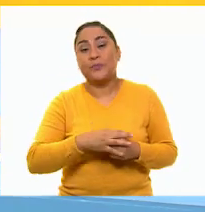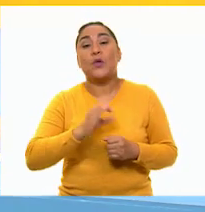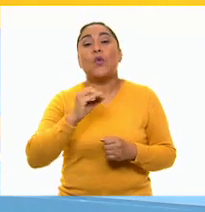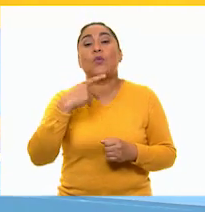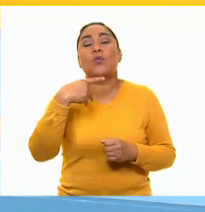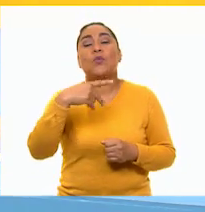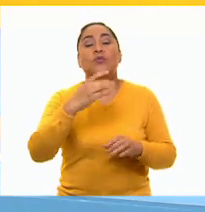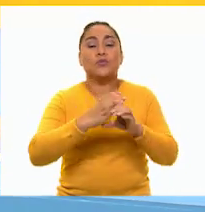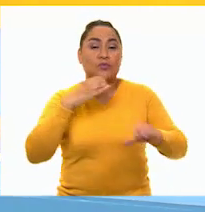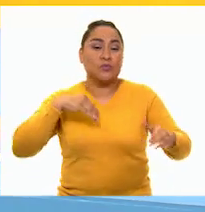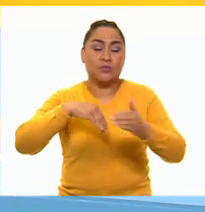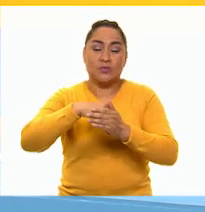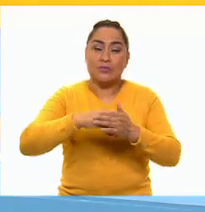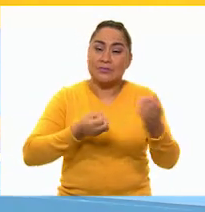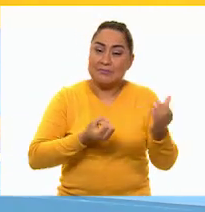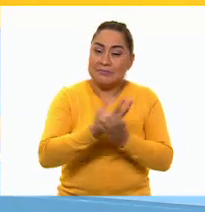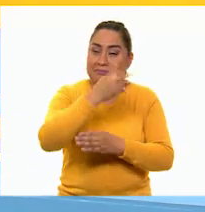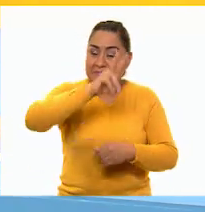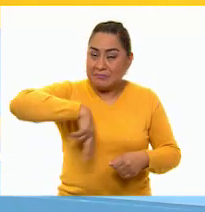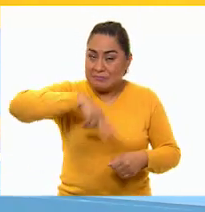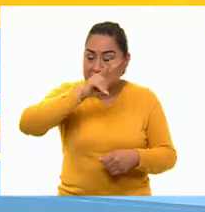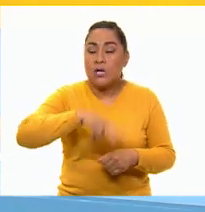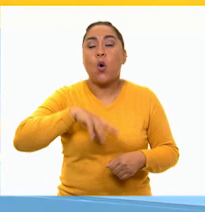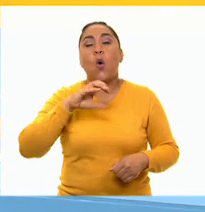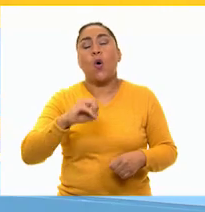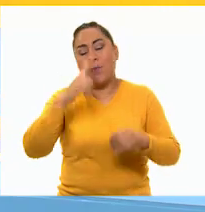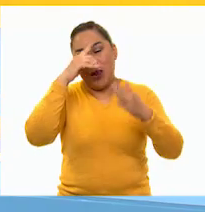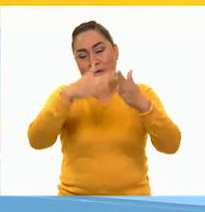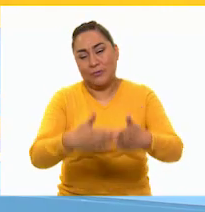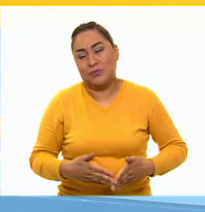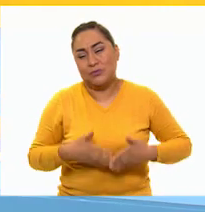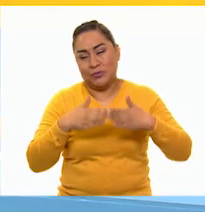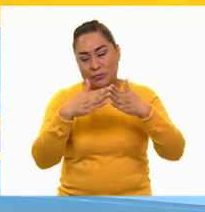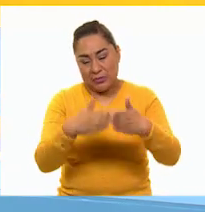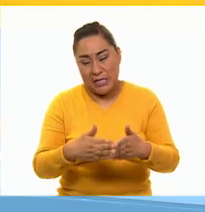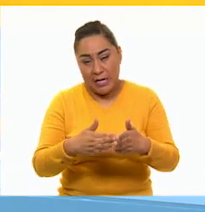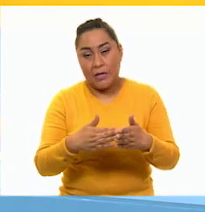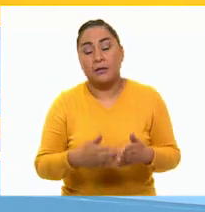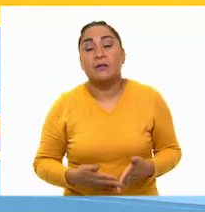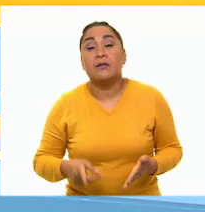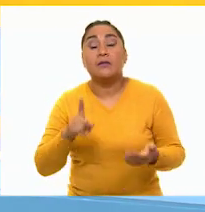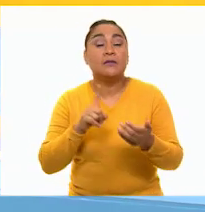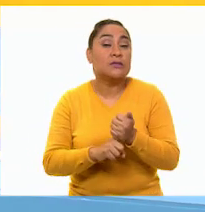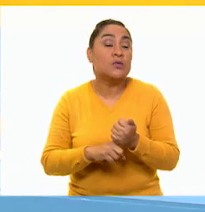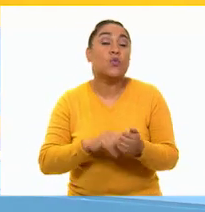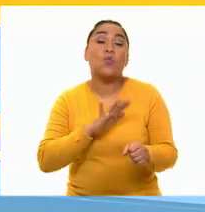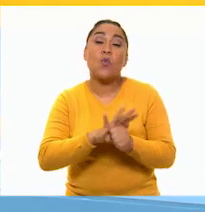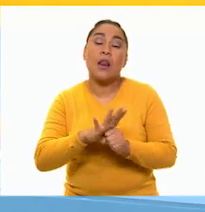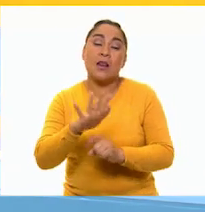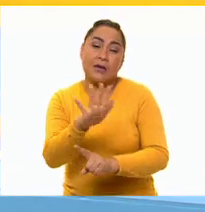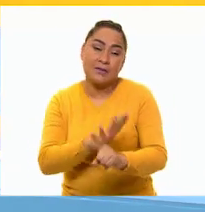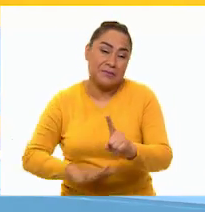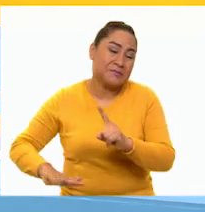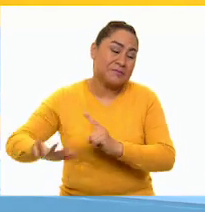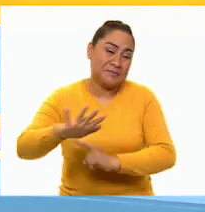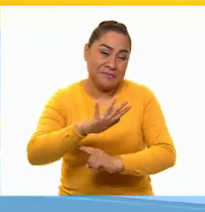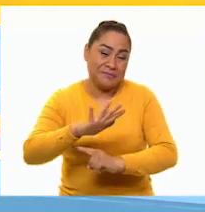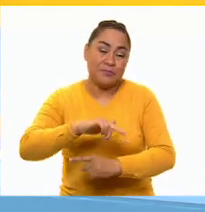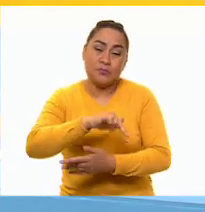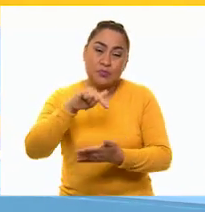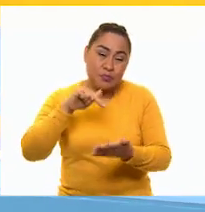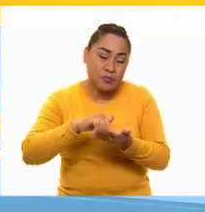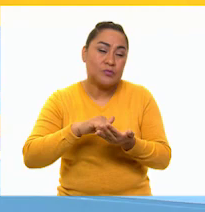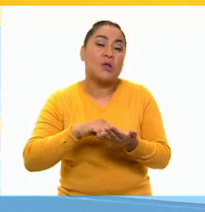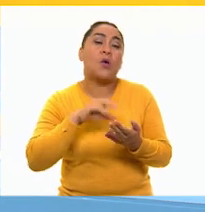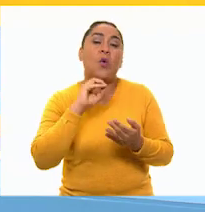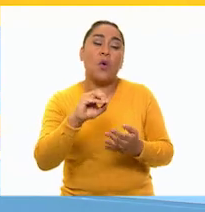llegadas de autobuses o diversas embarcaciones. La determinación del área o de algunas de las dimensiones de largo y